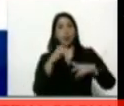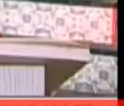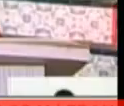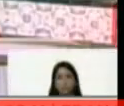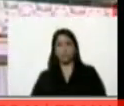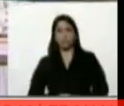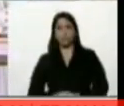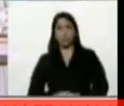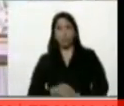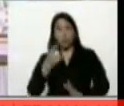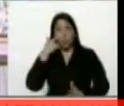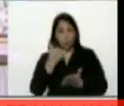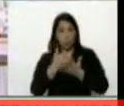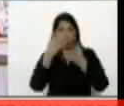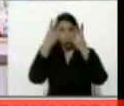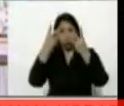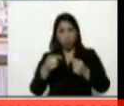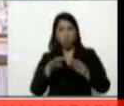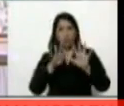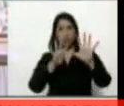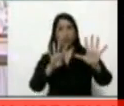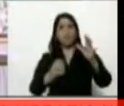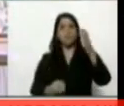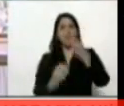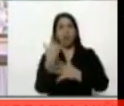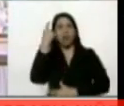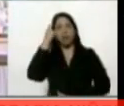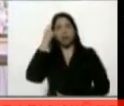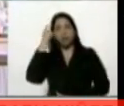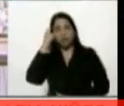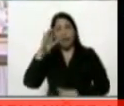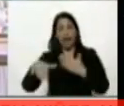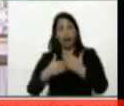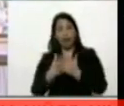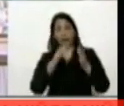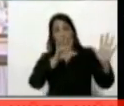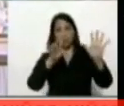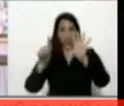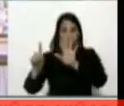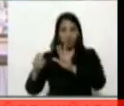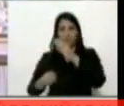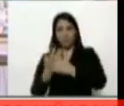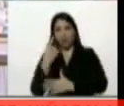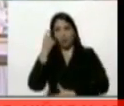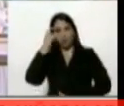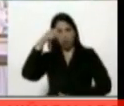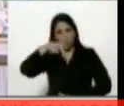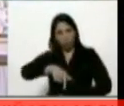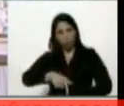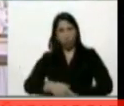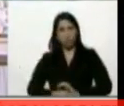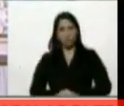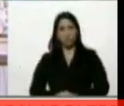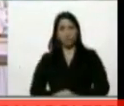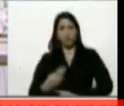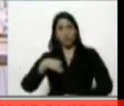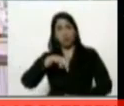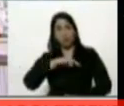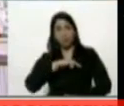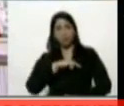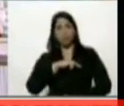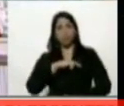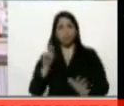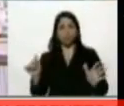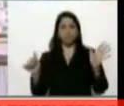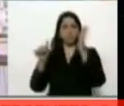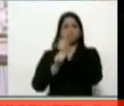el descaro, ¿no? Y es que ahora ya no hay espacio para mentirse, ya simplemente no hay espacio para mentirse. Pero como también